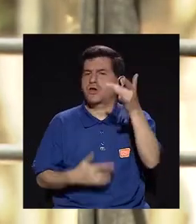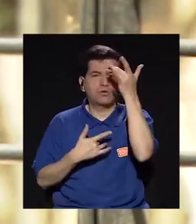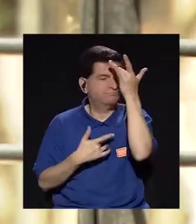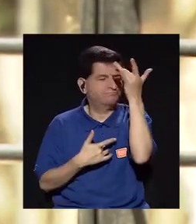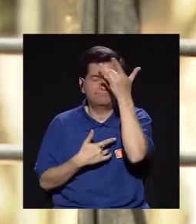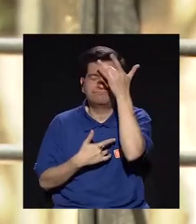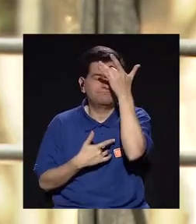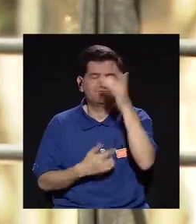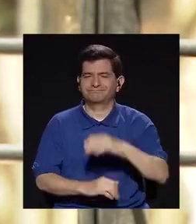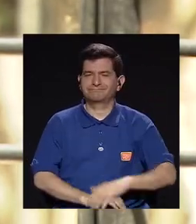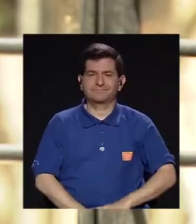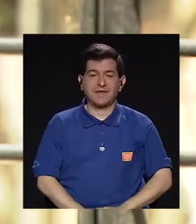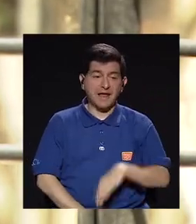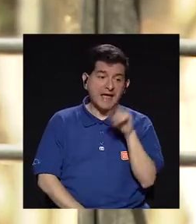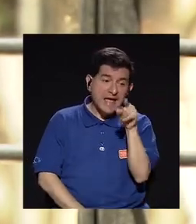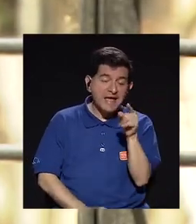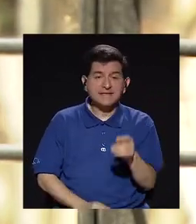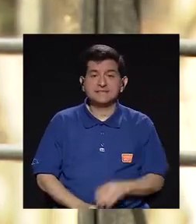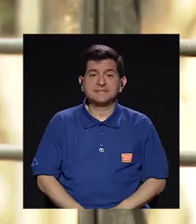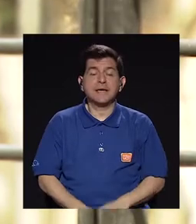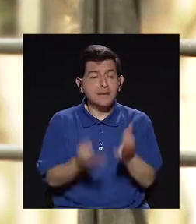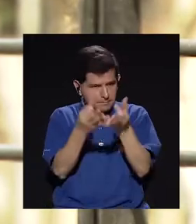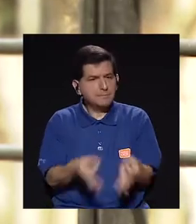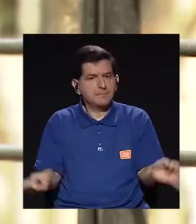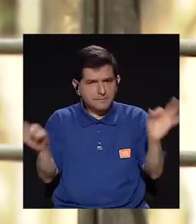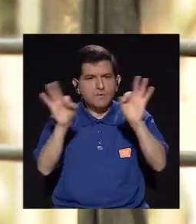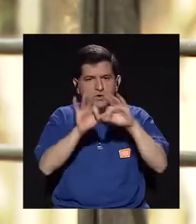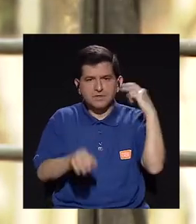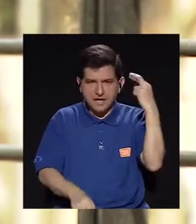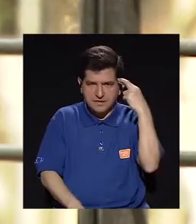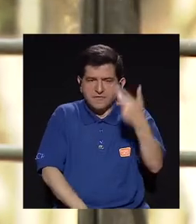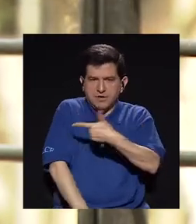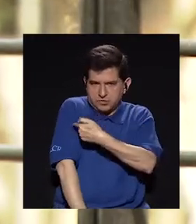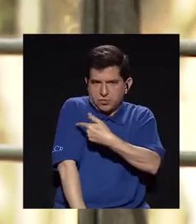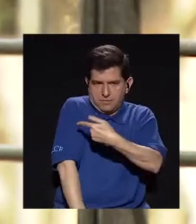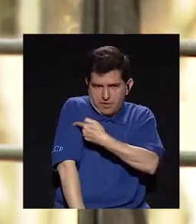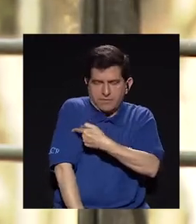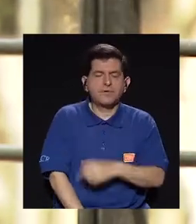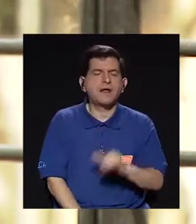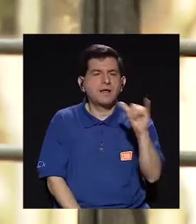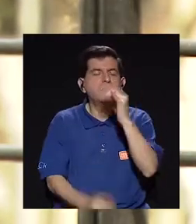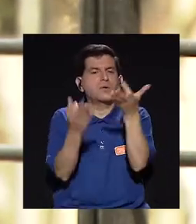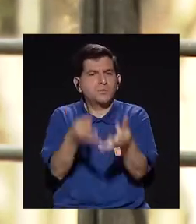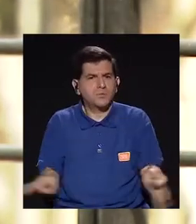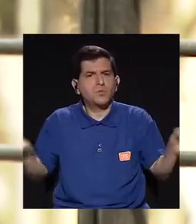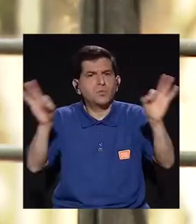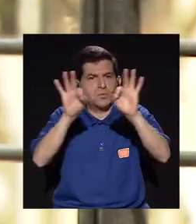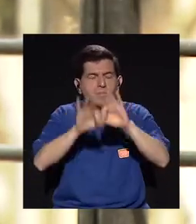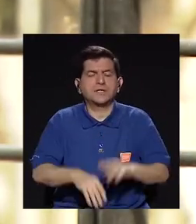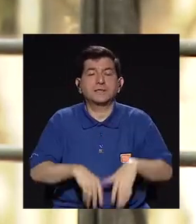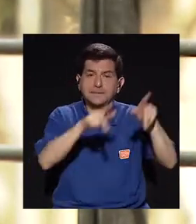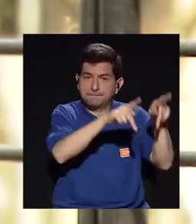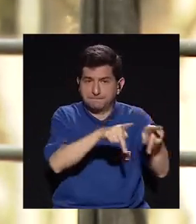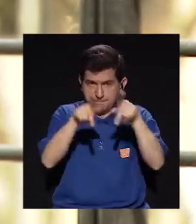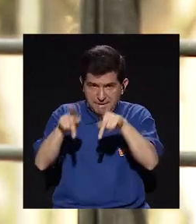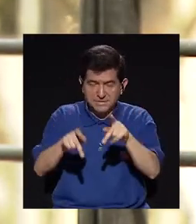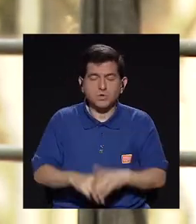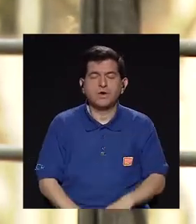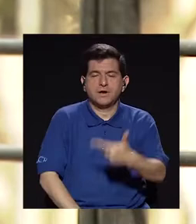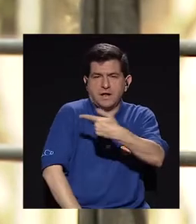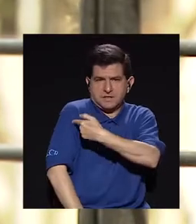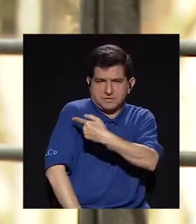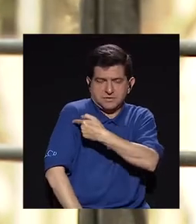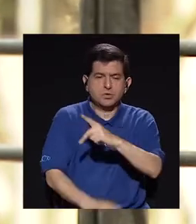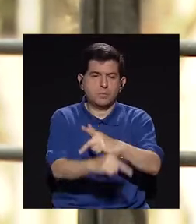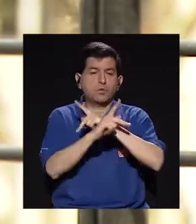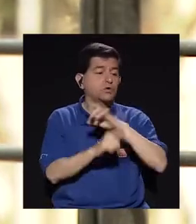nos vayamos a enfermar. Esa sería la importancia de la vacunación. Además, también es importante que cuando una persona se